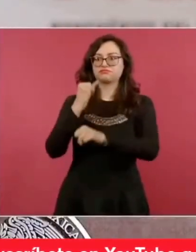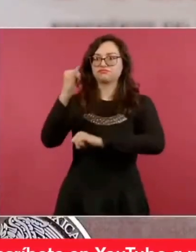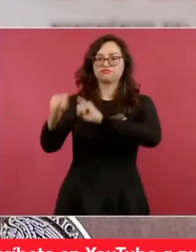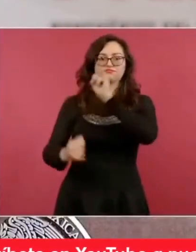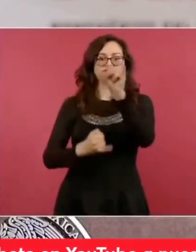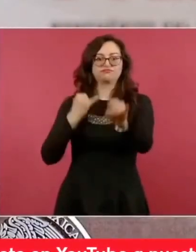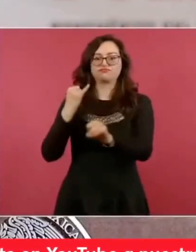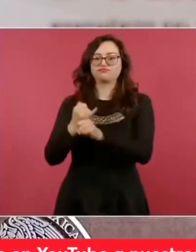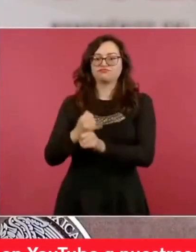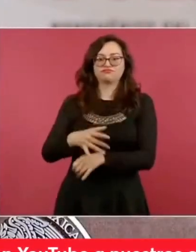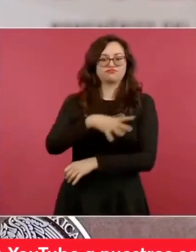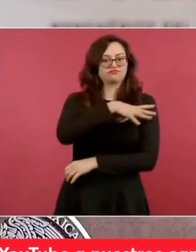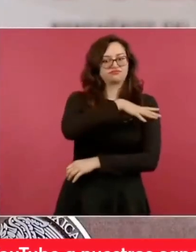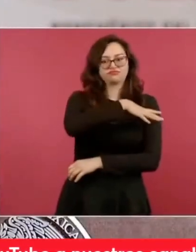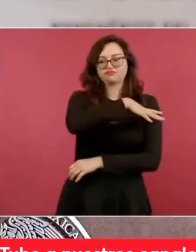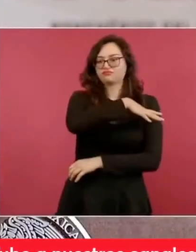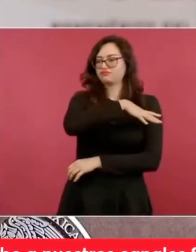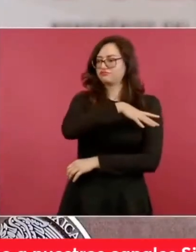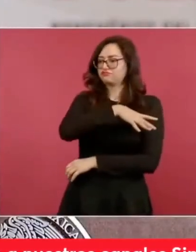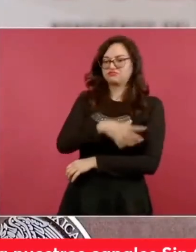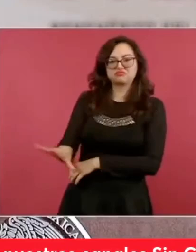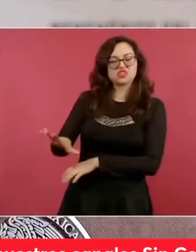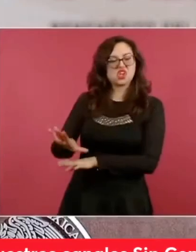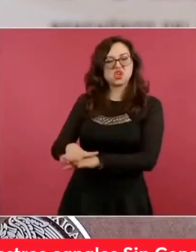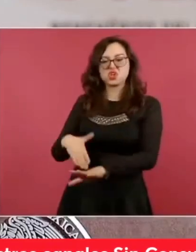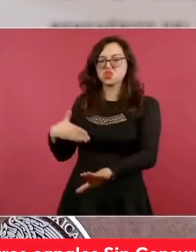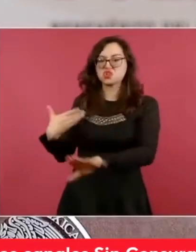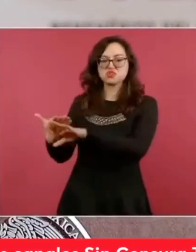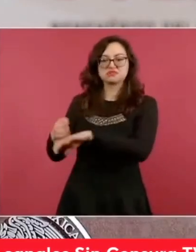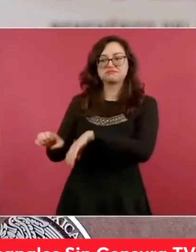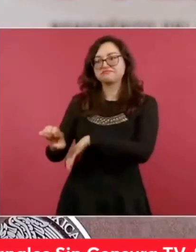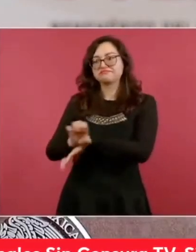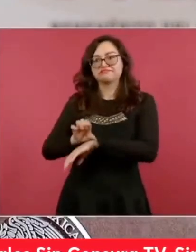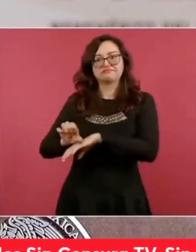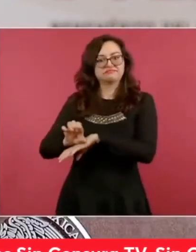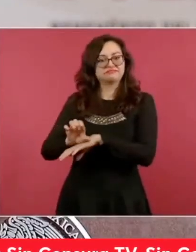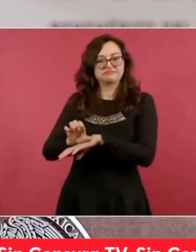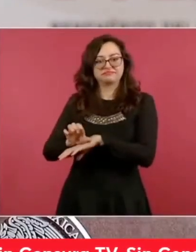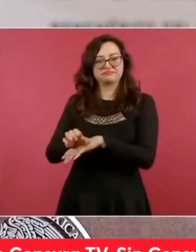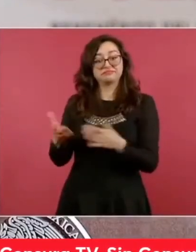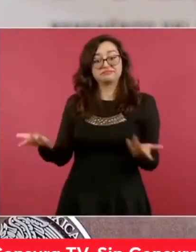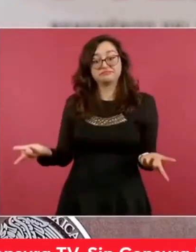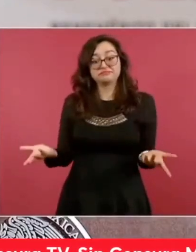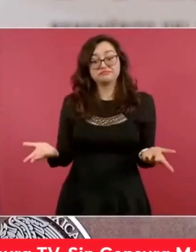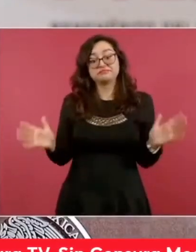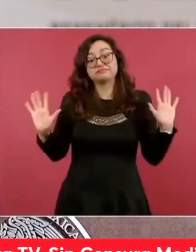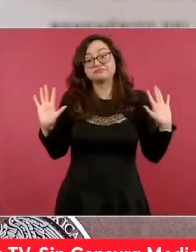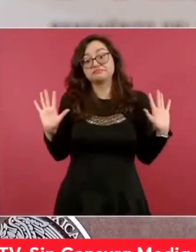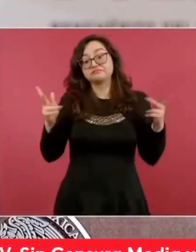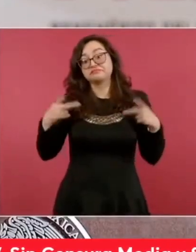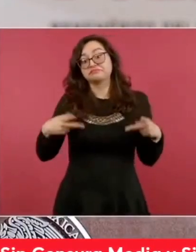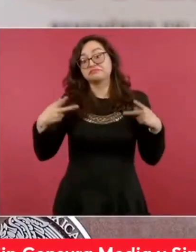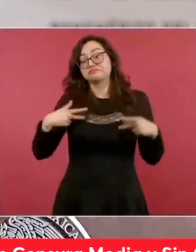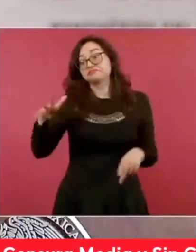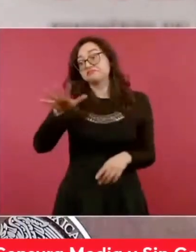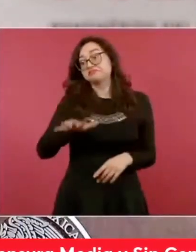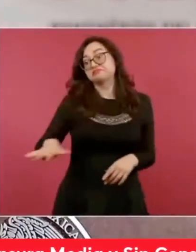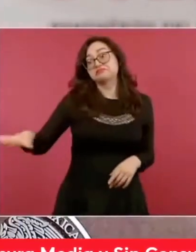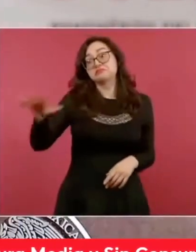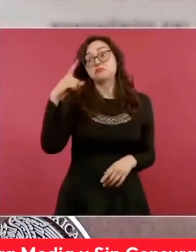a la Convención de Viena y a los derechos humanos. Que el pueblo los juzgue. Hasta